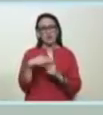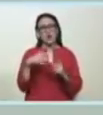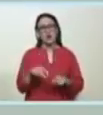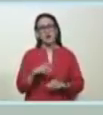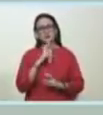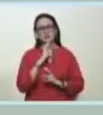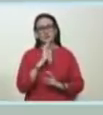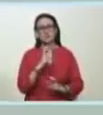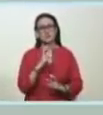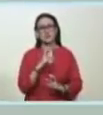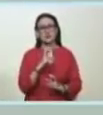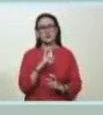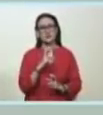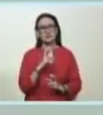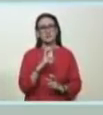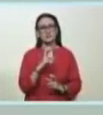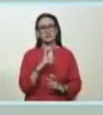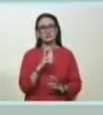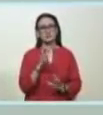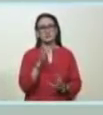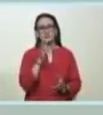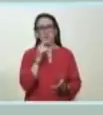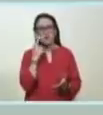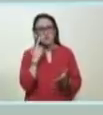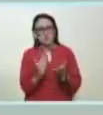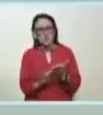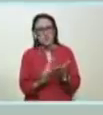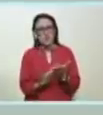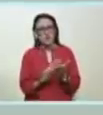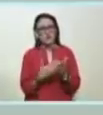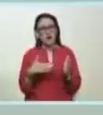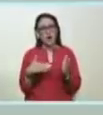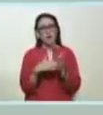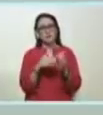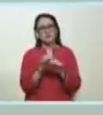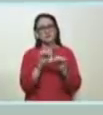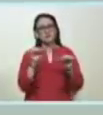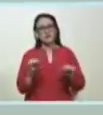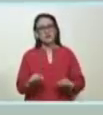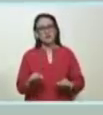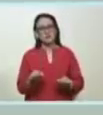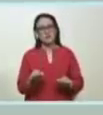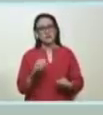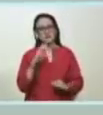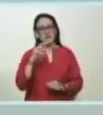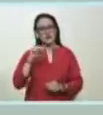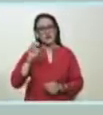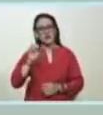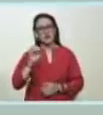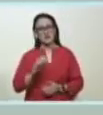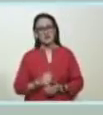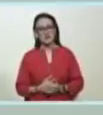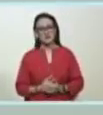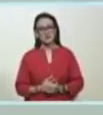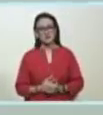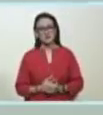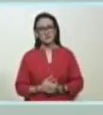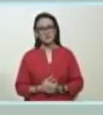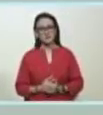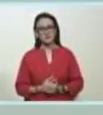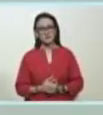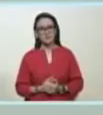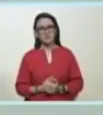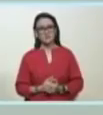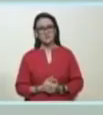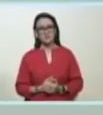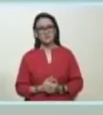resultados sin aportar un solo dato con sus pruebas contra el sistema que los emite. Nuevamente, se ofrece en